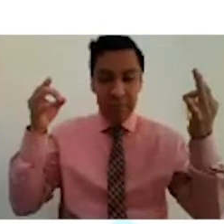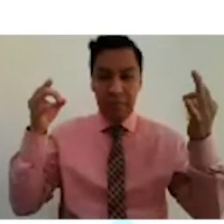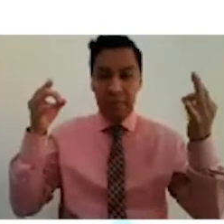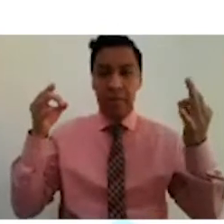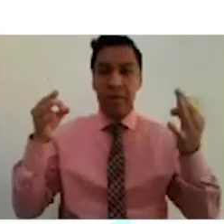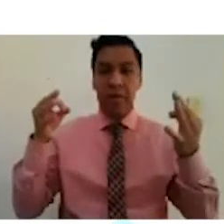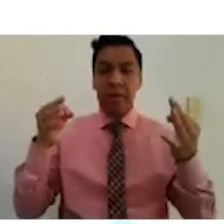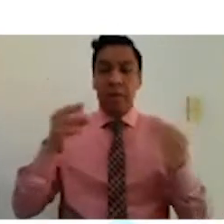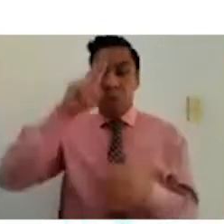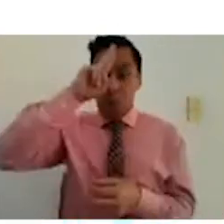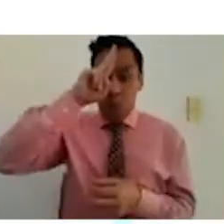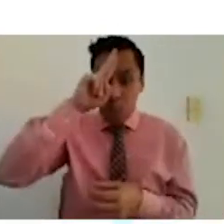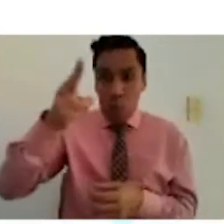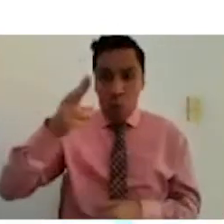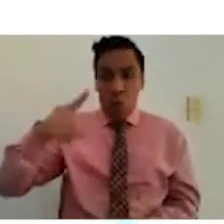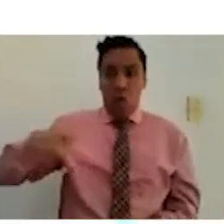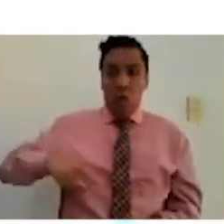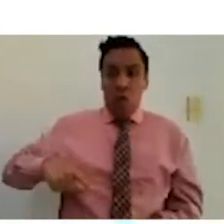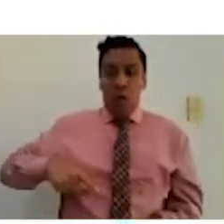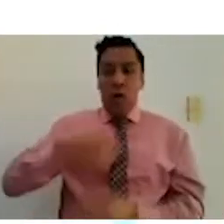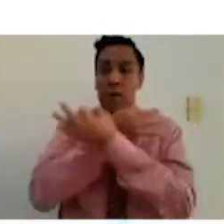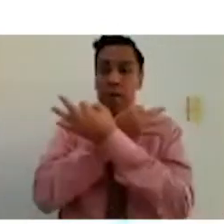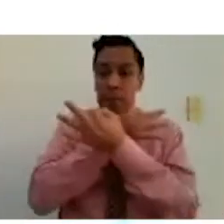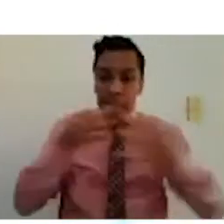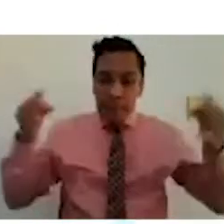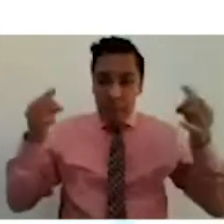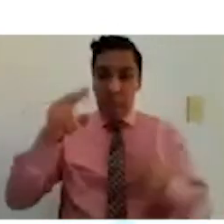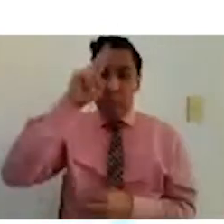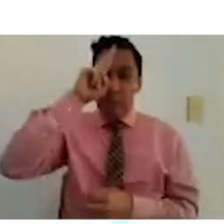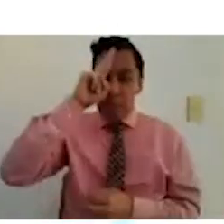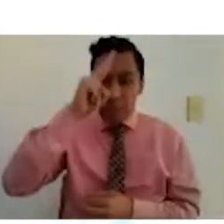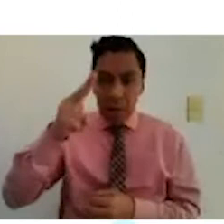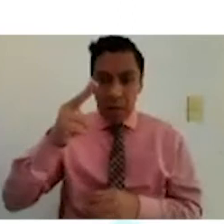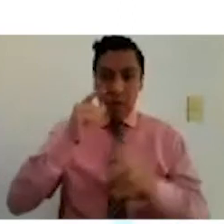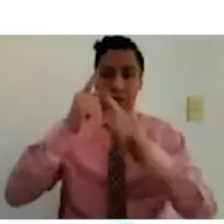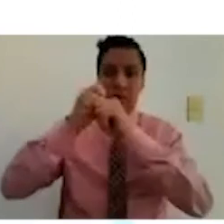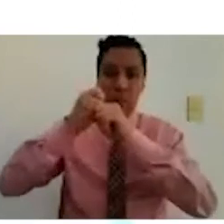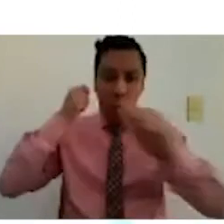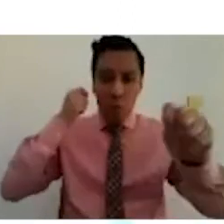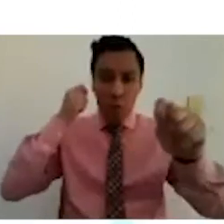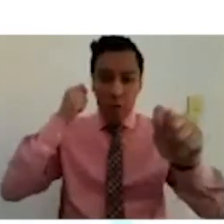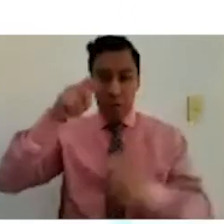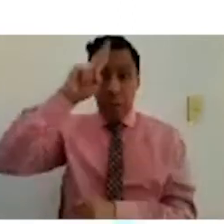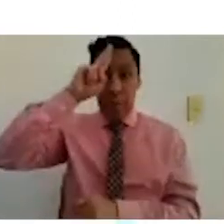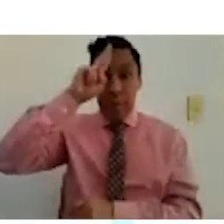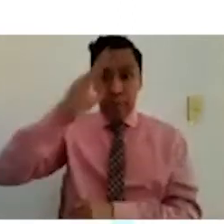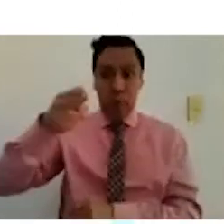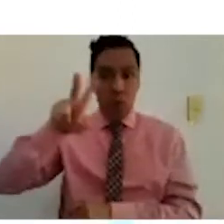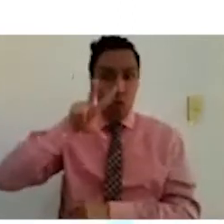autoridades prohíben a la ciudadanía el transporte y el...